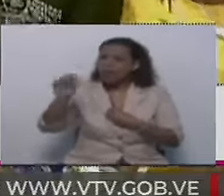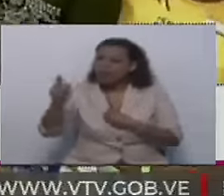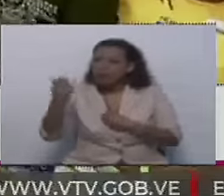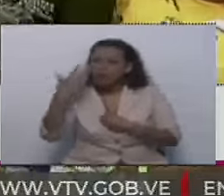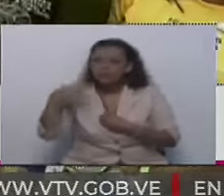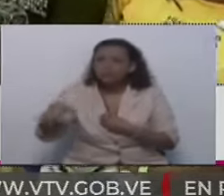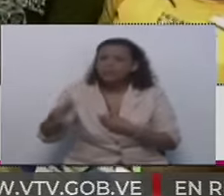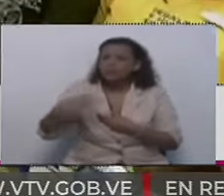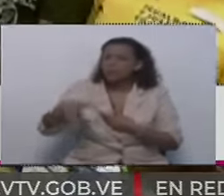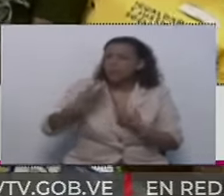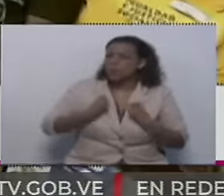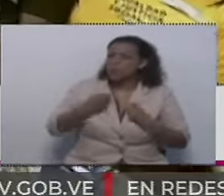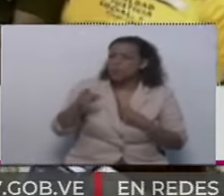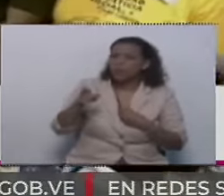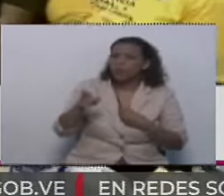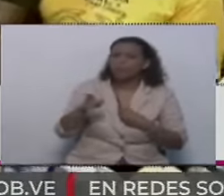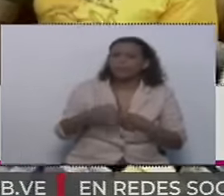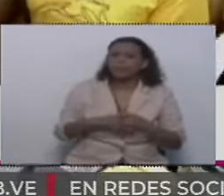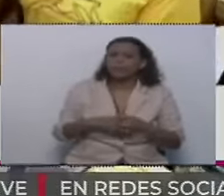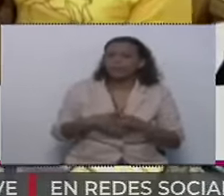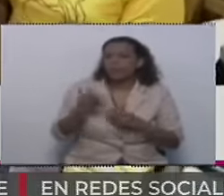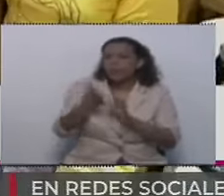cuenta de La Dolorita, doña Carmen?